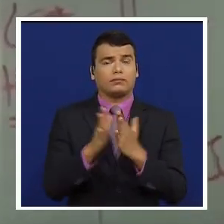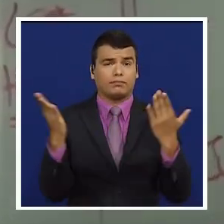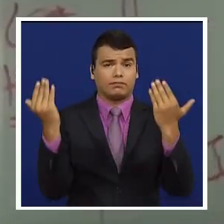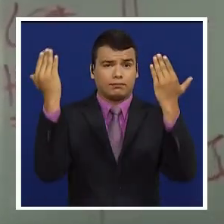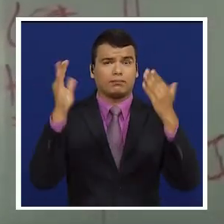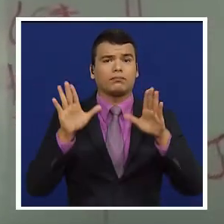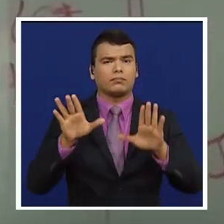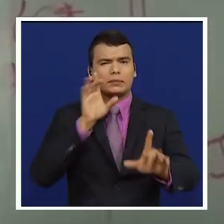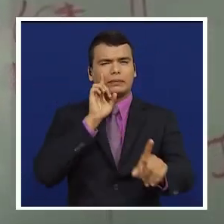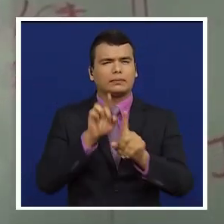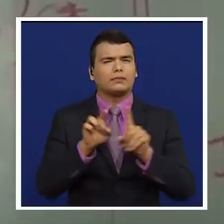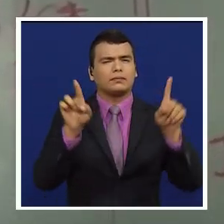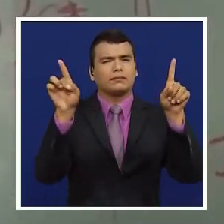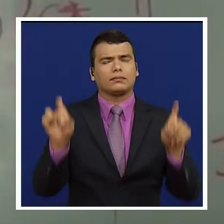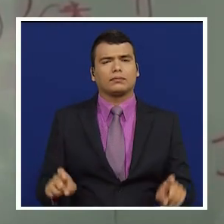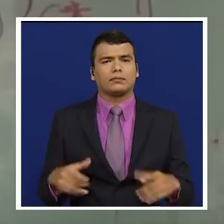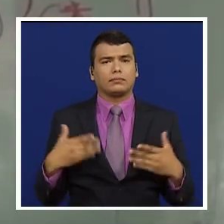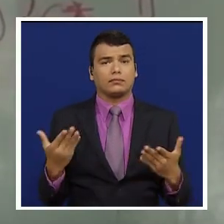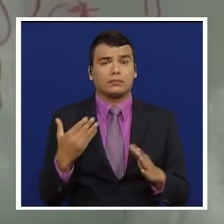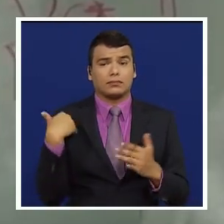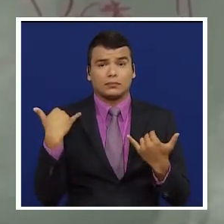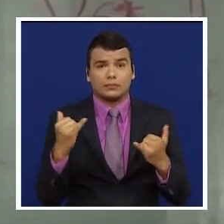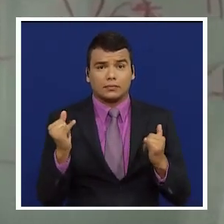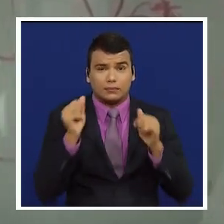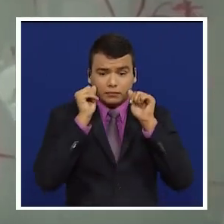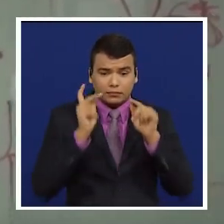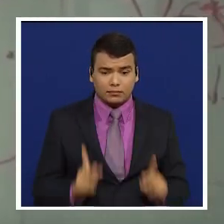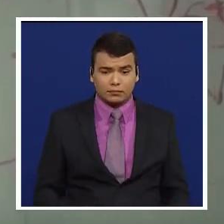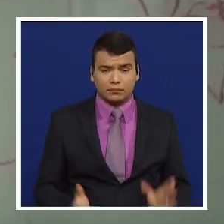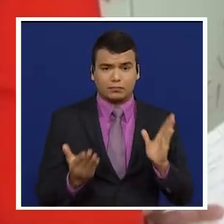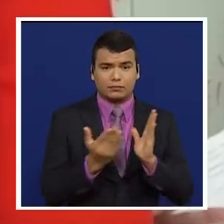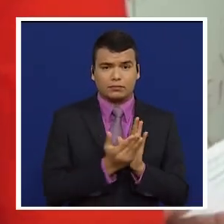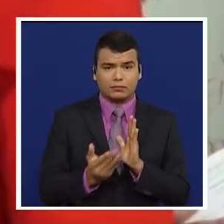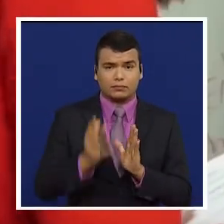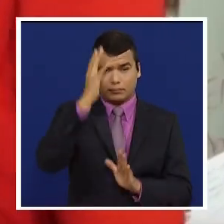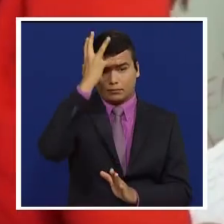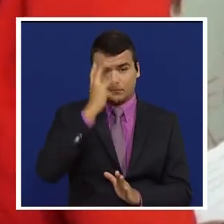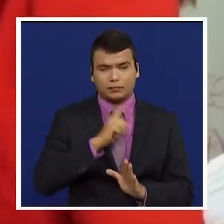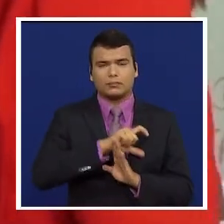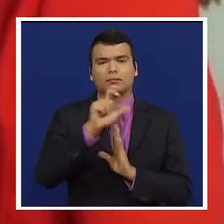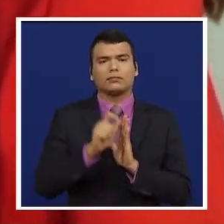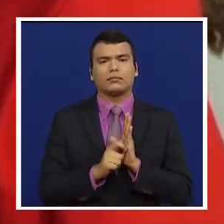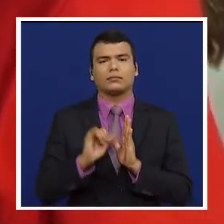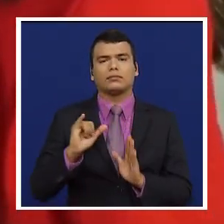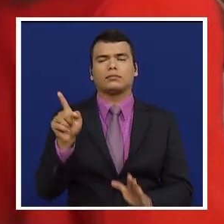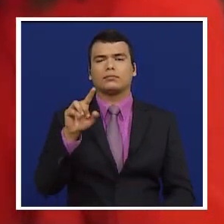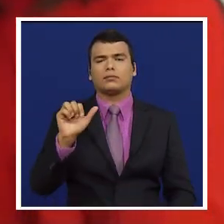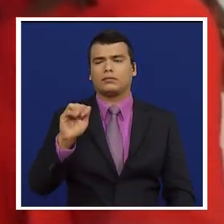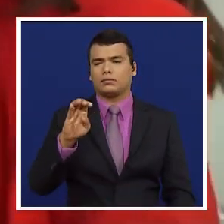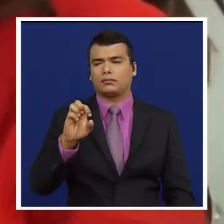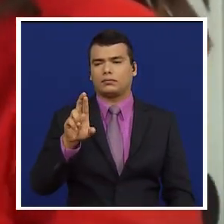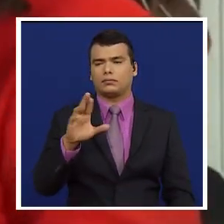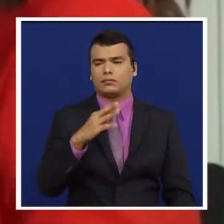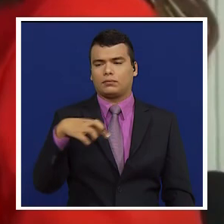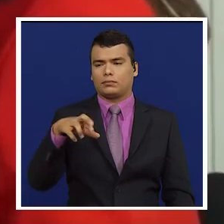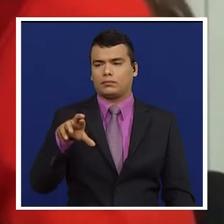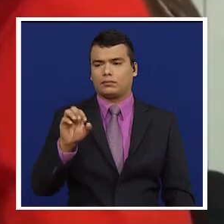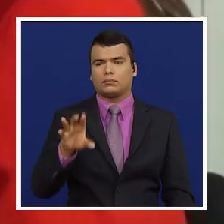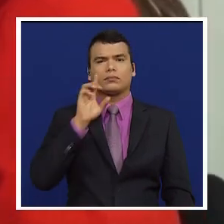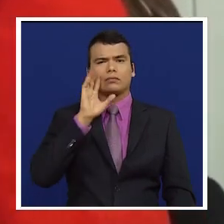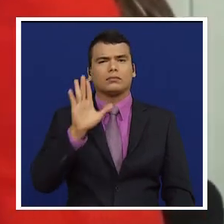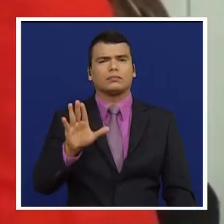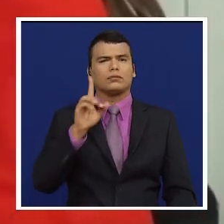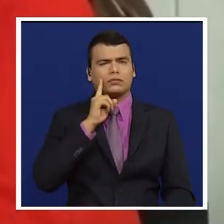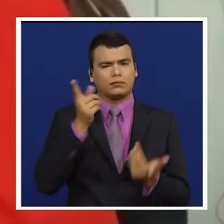valiosa para algo que cuando presentan los estudiantes la prueba, que se llama Saber Pro, hacemos un estudio que se llama de aporte relativo. Es que